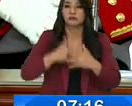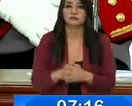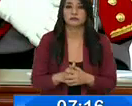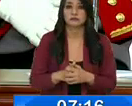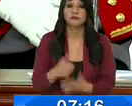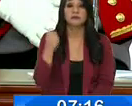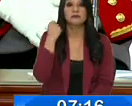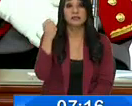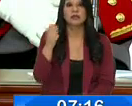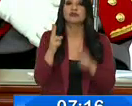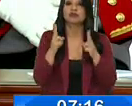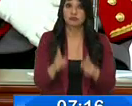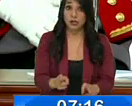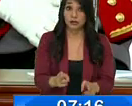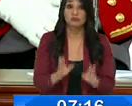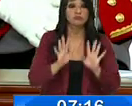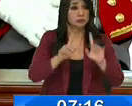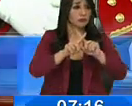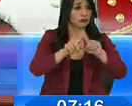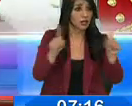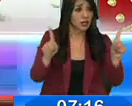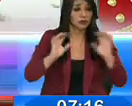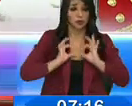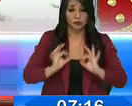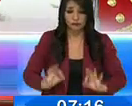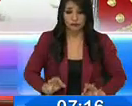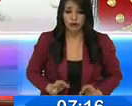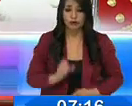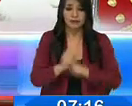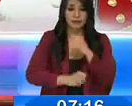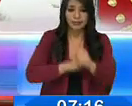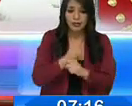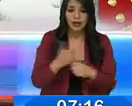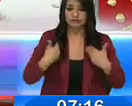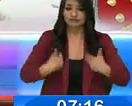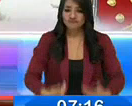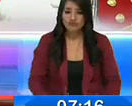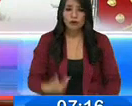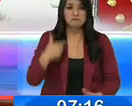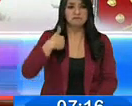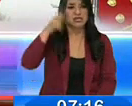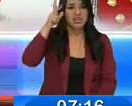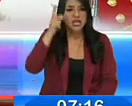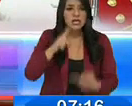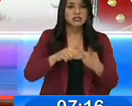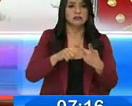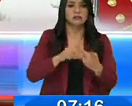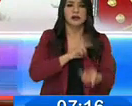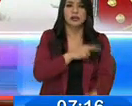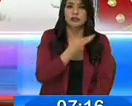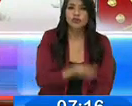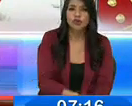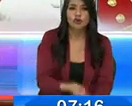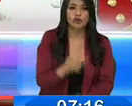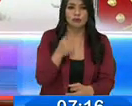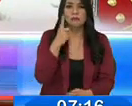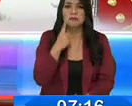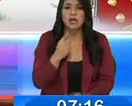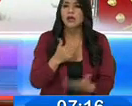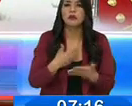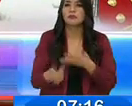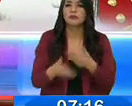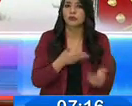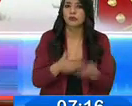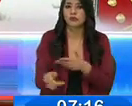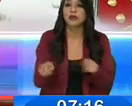derechos humanos nos distinguen, uniforme, edad, vestimenta, creencia ni color de piel, la aplicación de la ley tampoco